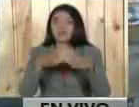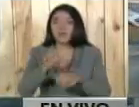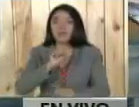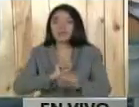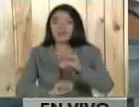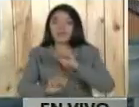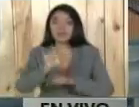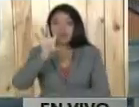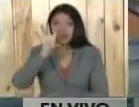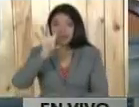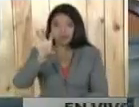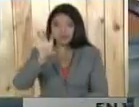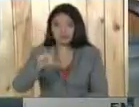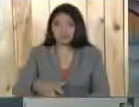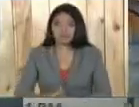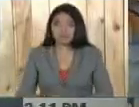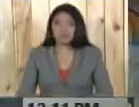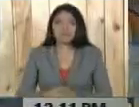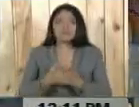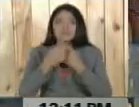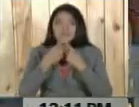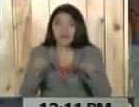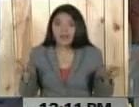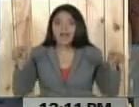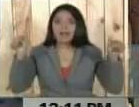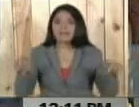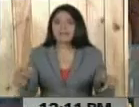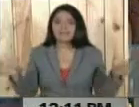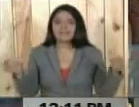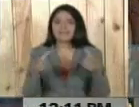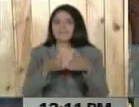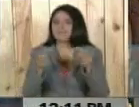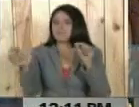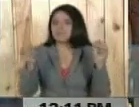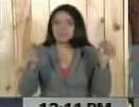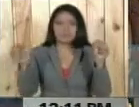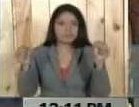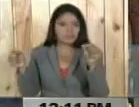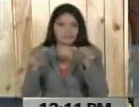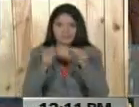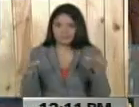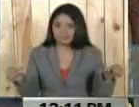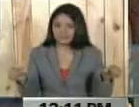Nación, nos declaremos en sesión permanente,